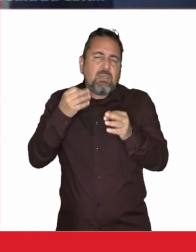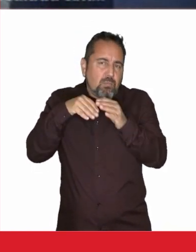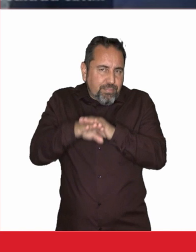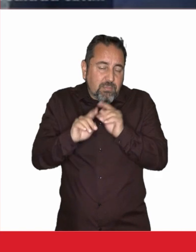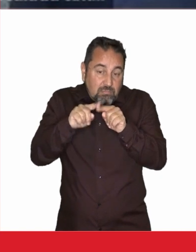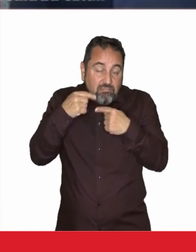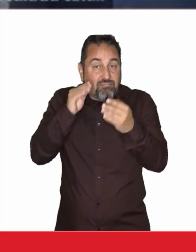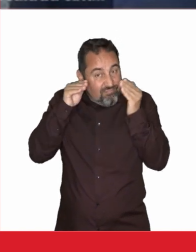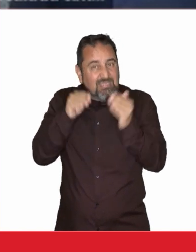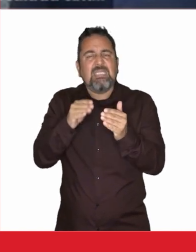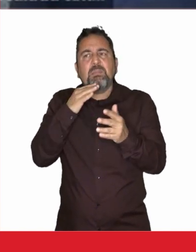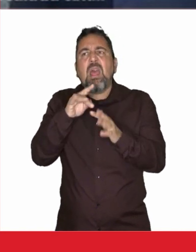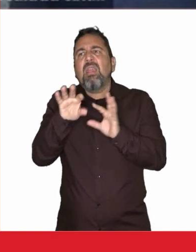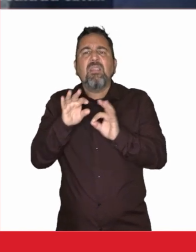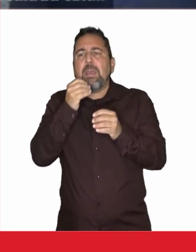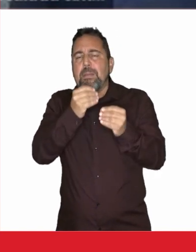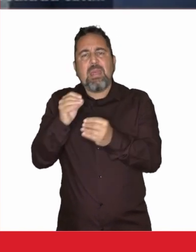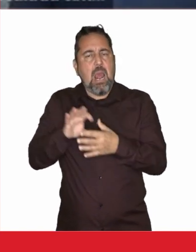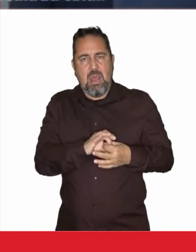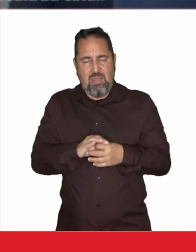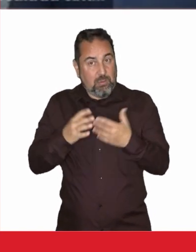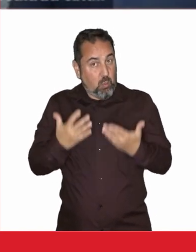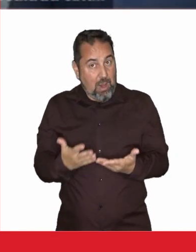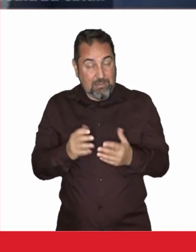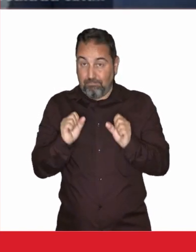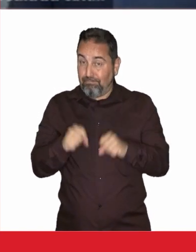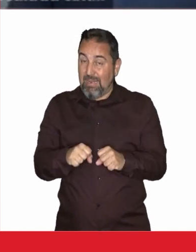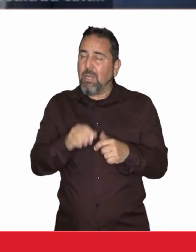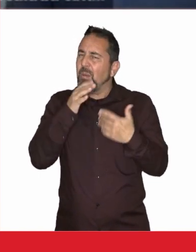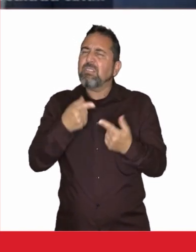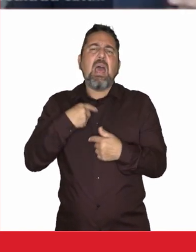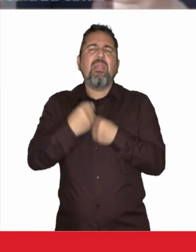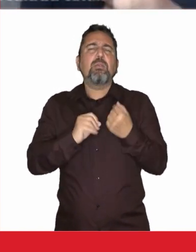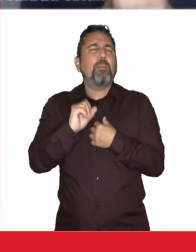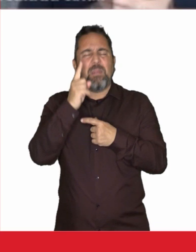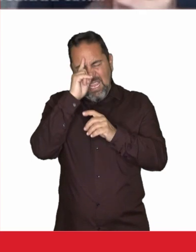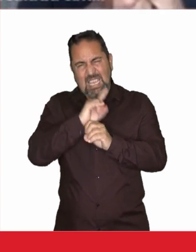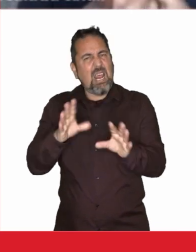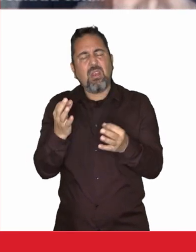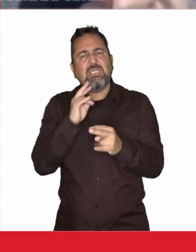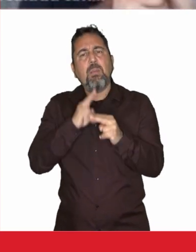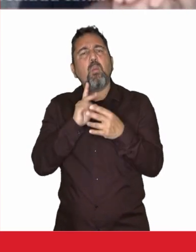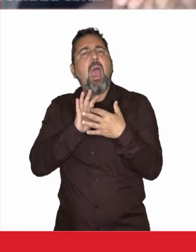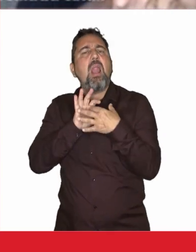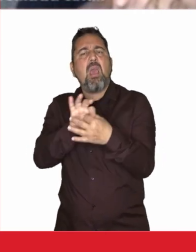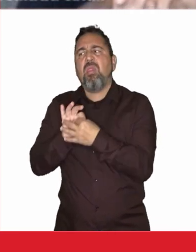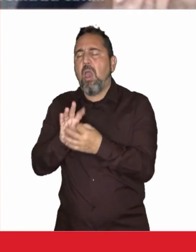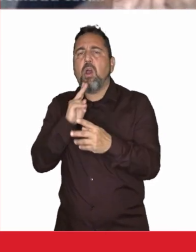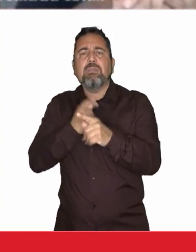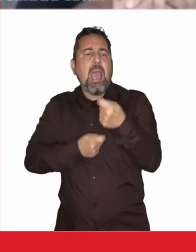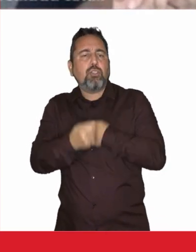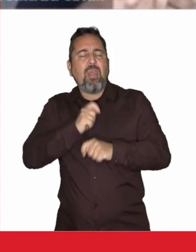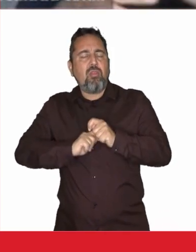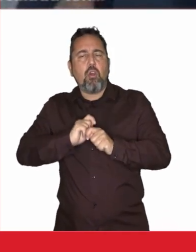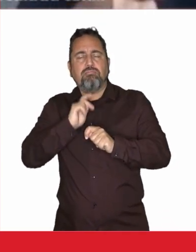en este momento, sino que lo que vamos a hacer es centrarnos en identificar bien estas alianzas, ¿vale? Y para ello, lo primero que tenemos que tener claro es qué es